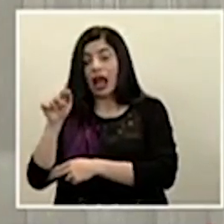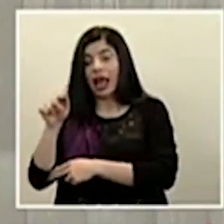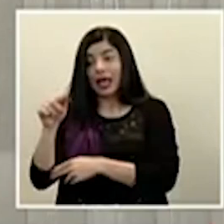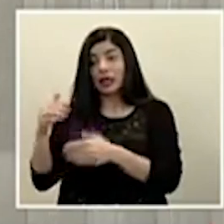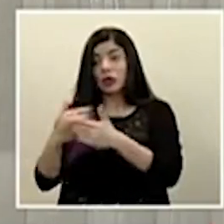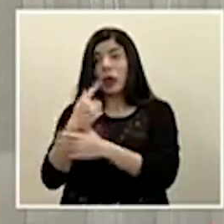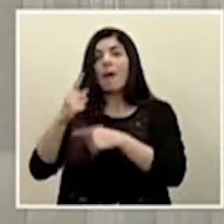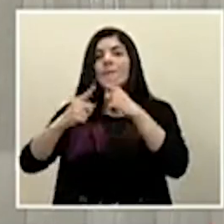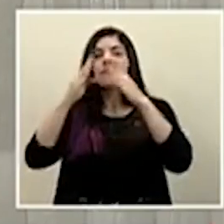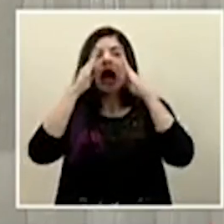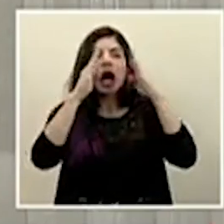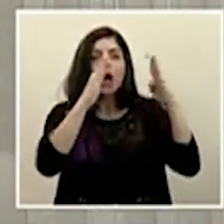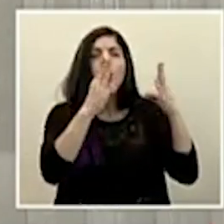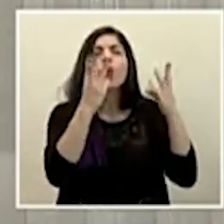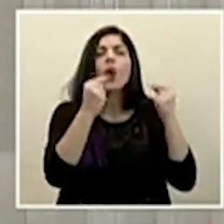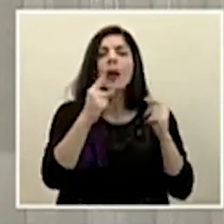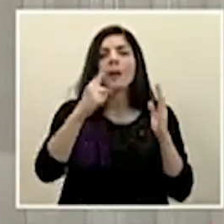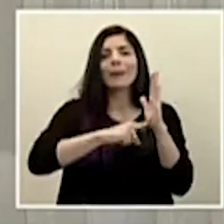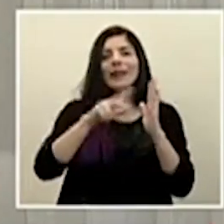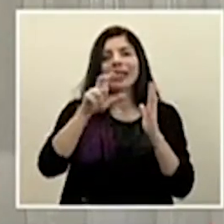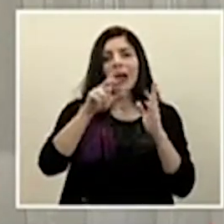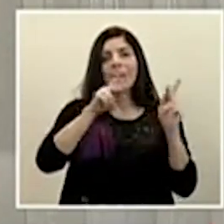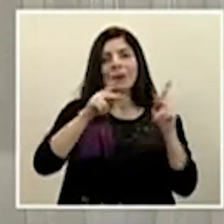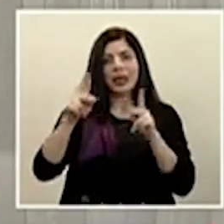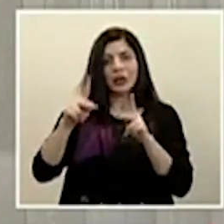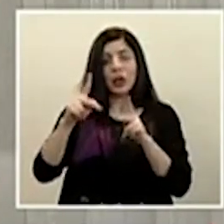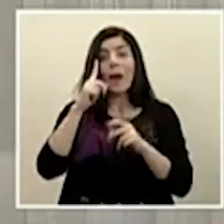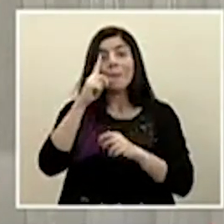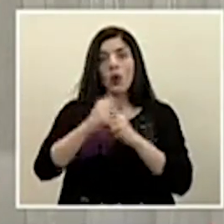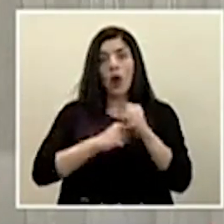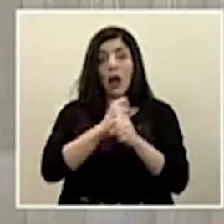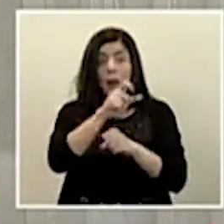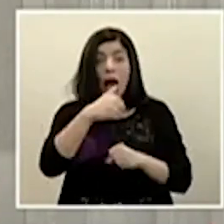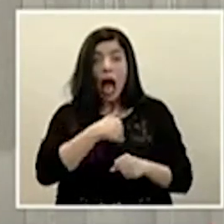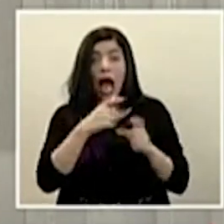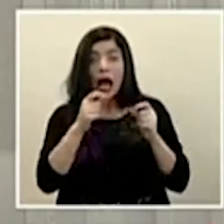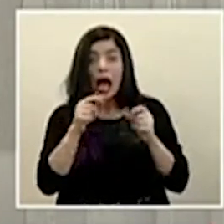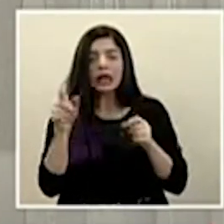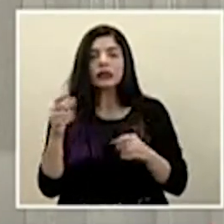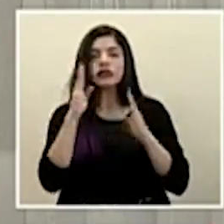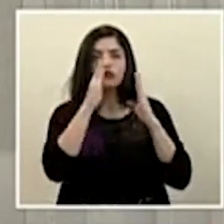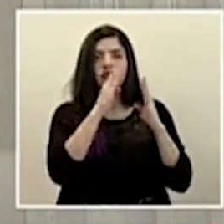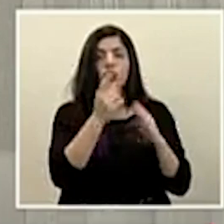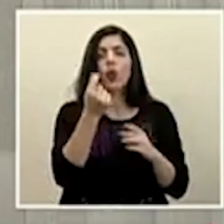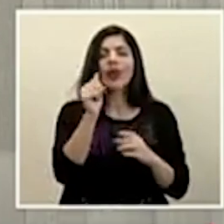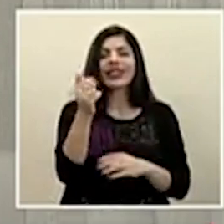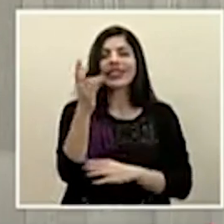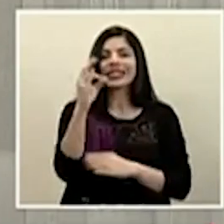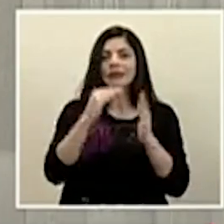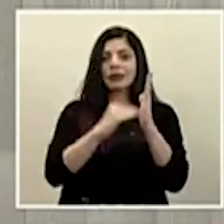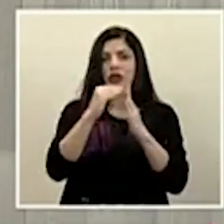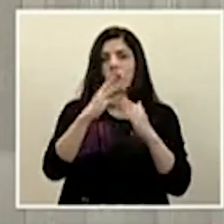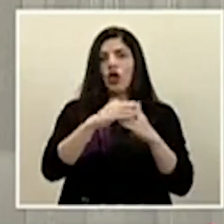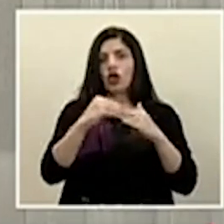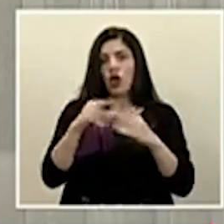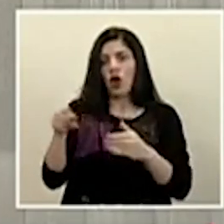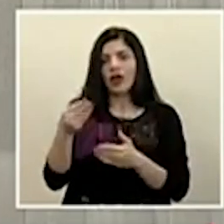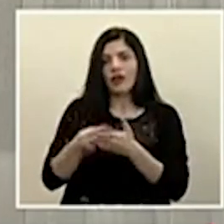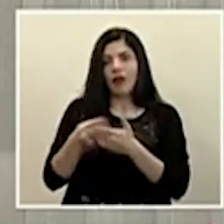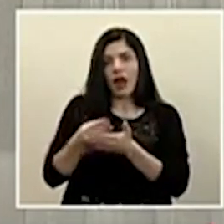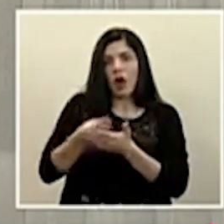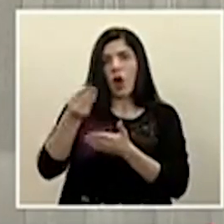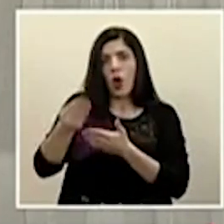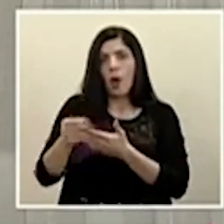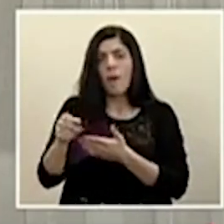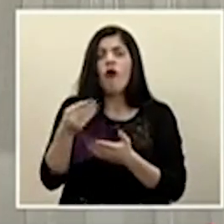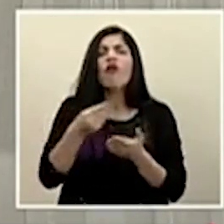1,300 personas con cáncer por año. Tiene un costo de $17 millones y se financia con la